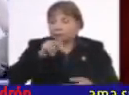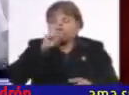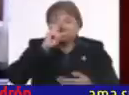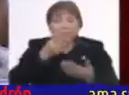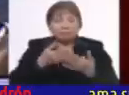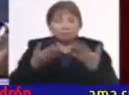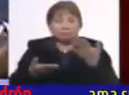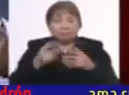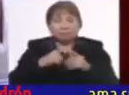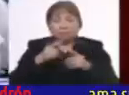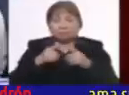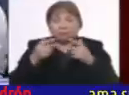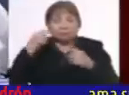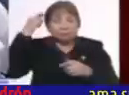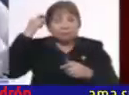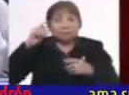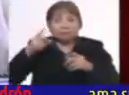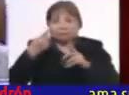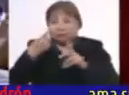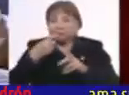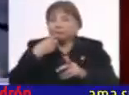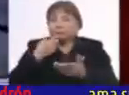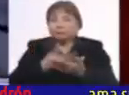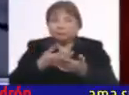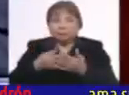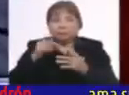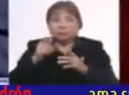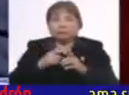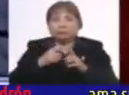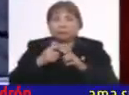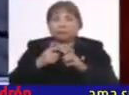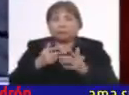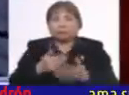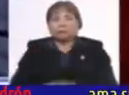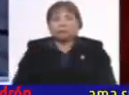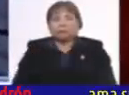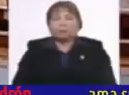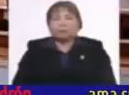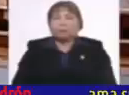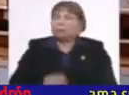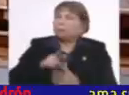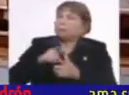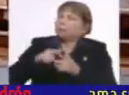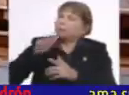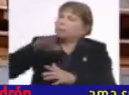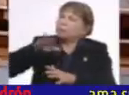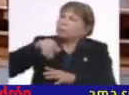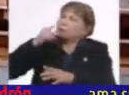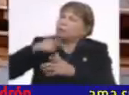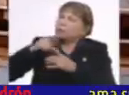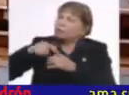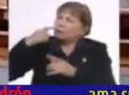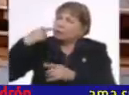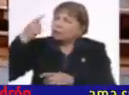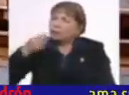entiendo que para la comunidad política en la prioridad eran los prófugos a las distancias referencia señor gonzález entonces el señor